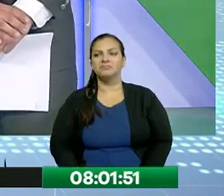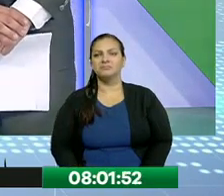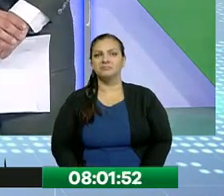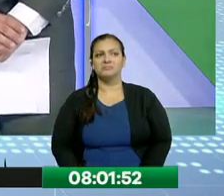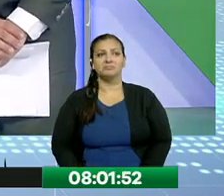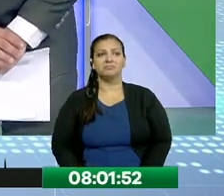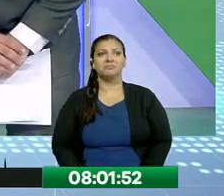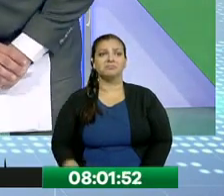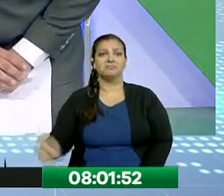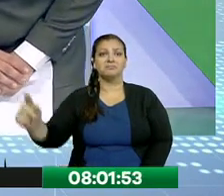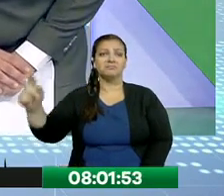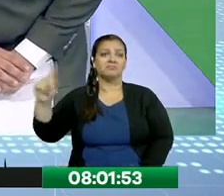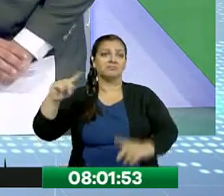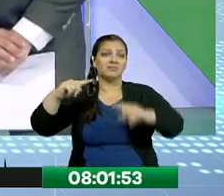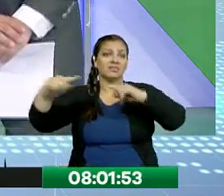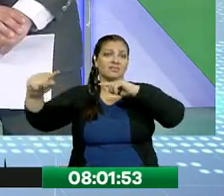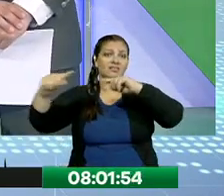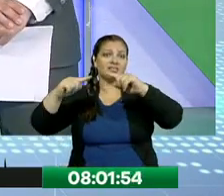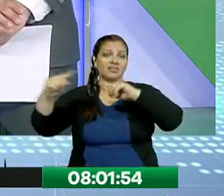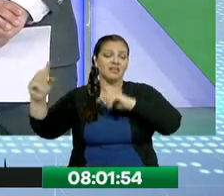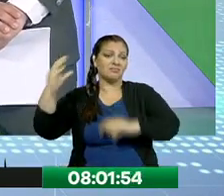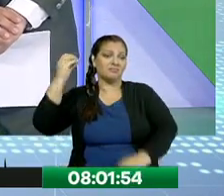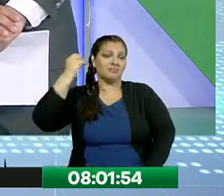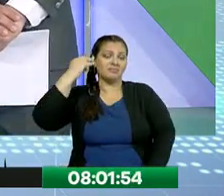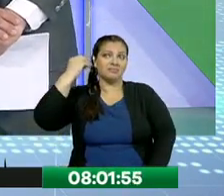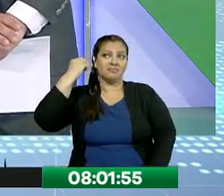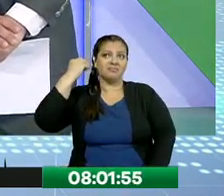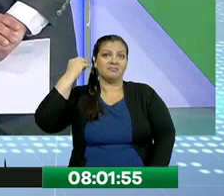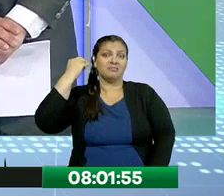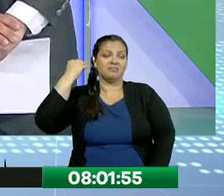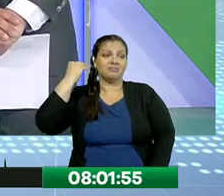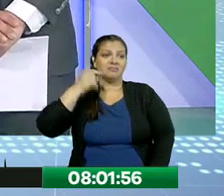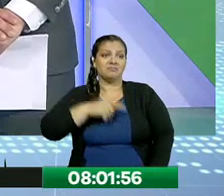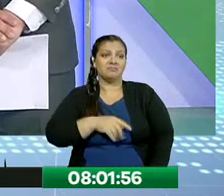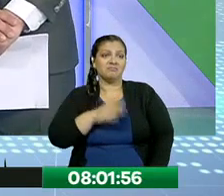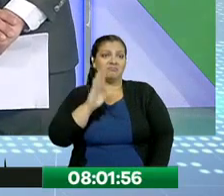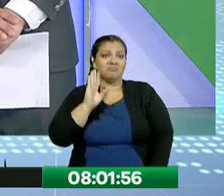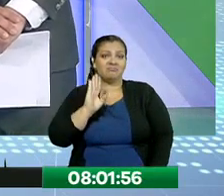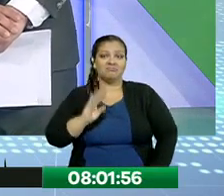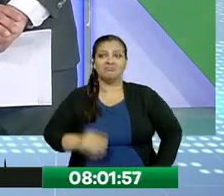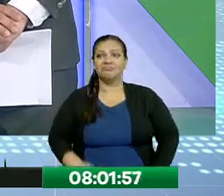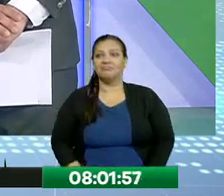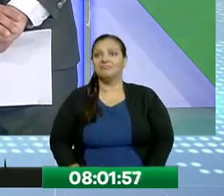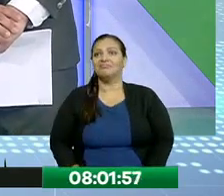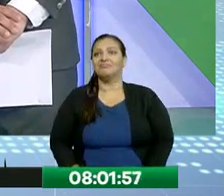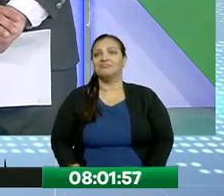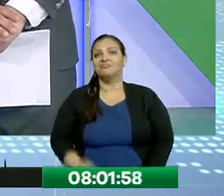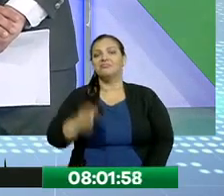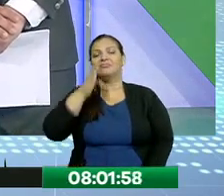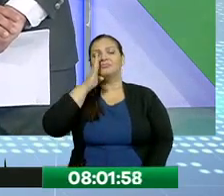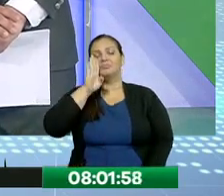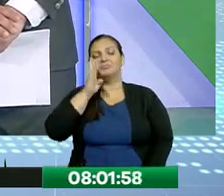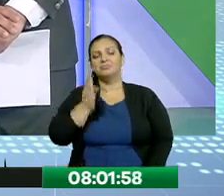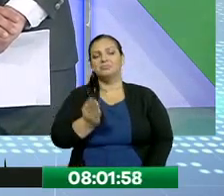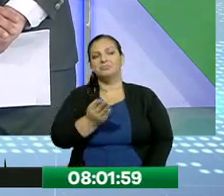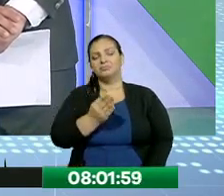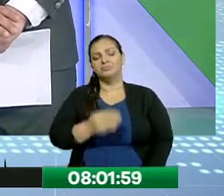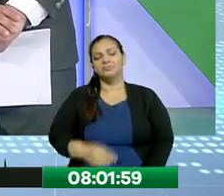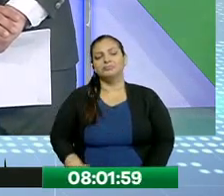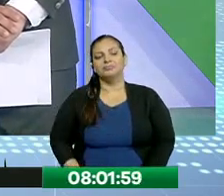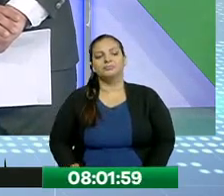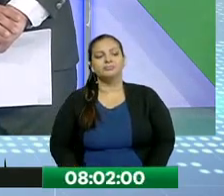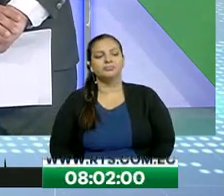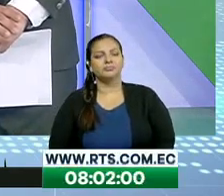Ahí, rapidito. Que come, que adivina. Hecho Presley. Oye, José Luis.